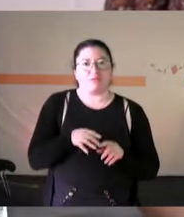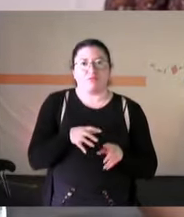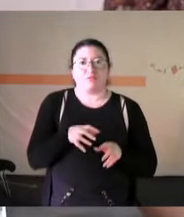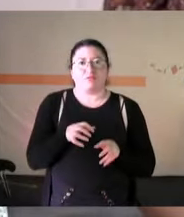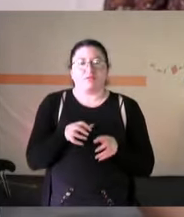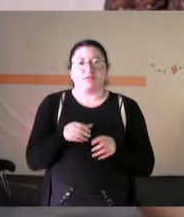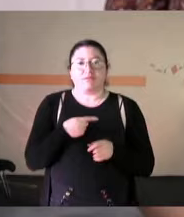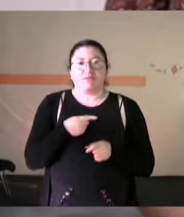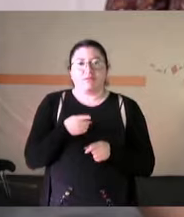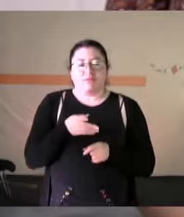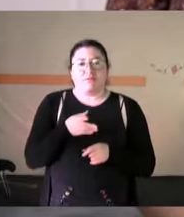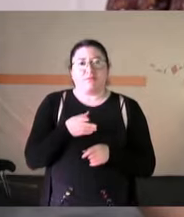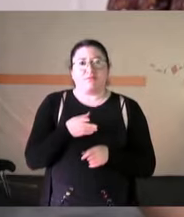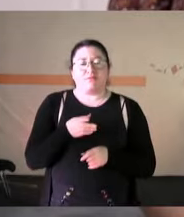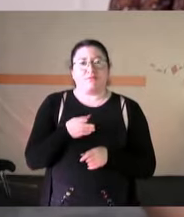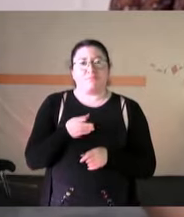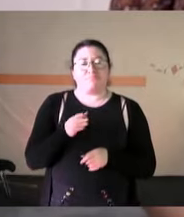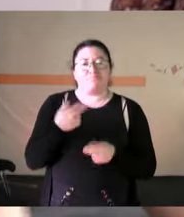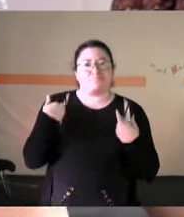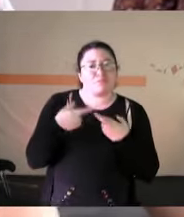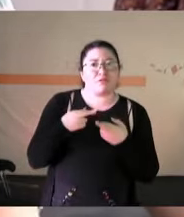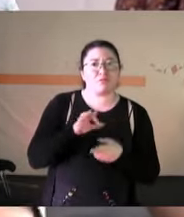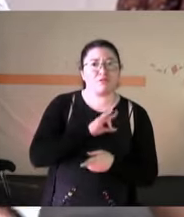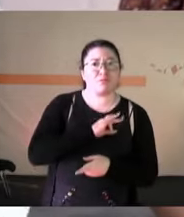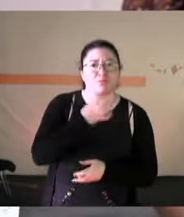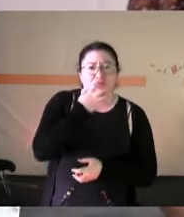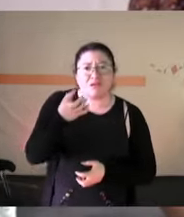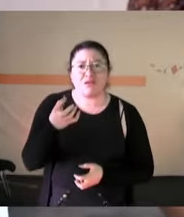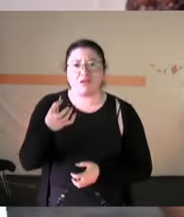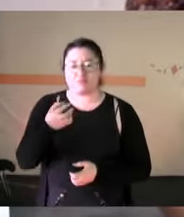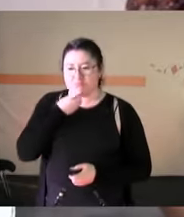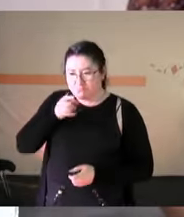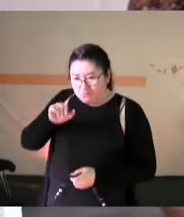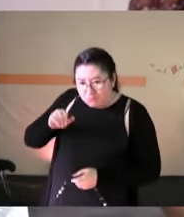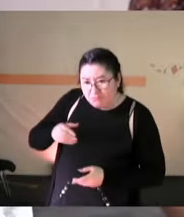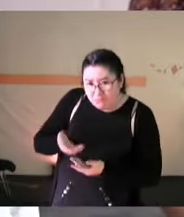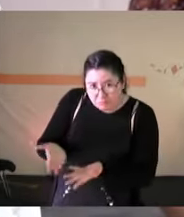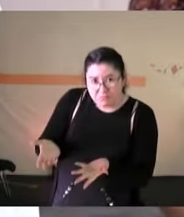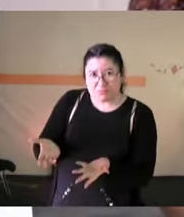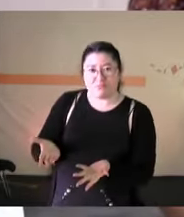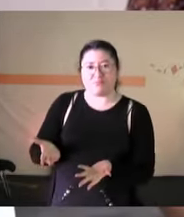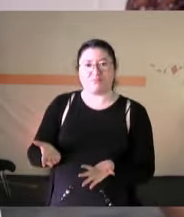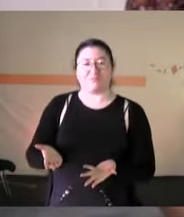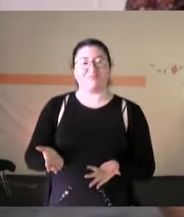profe, ¿puedo gritar? Y le dije, claro que sí. Entonces,